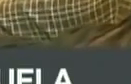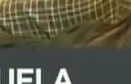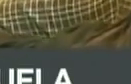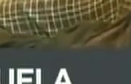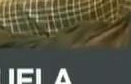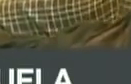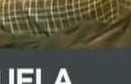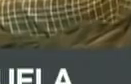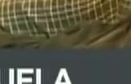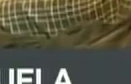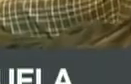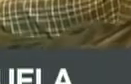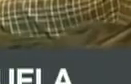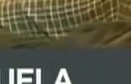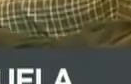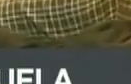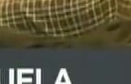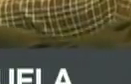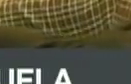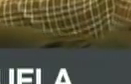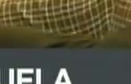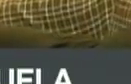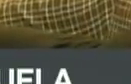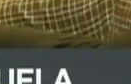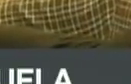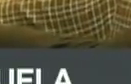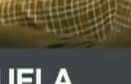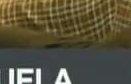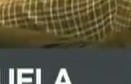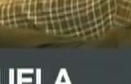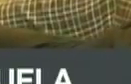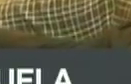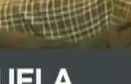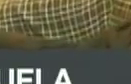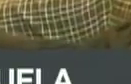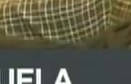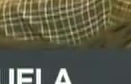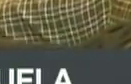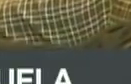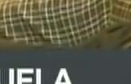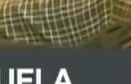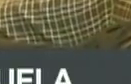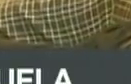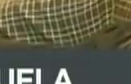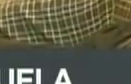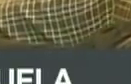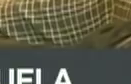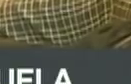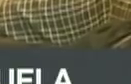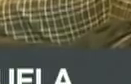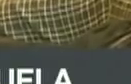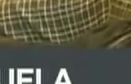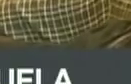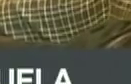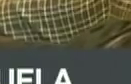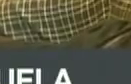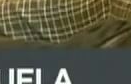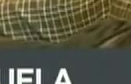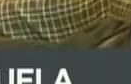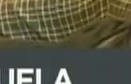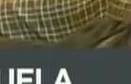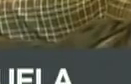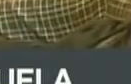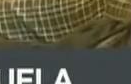Y nosotros hemos realizado una gira a todo lo largo y ancho del país y nos hemos reunido con todos los prestadores de servicios y lo más importante es que